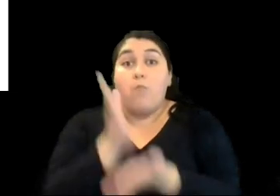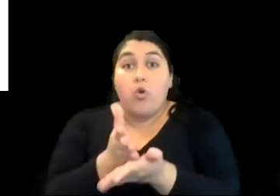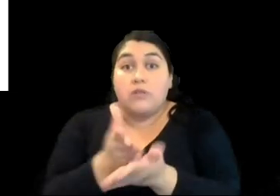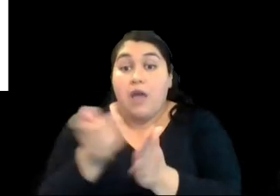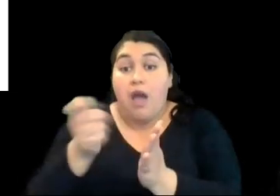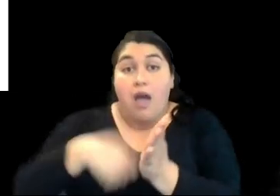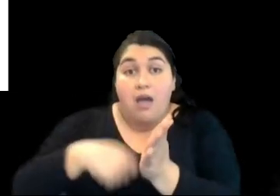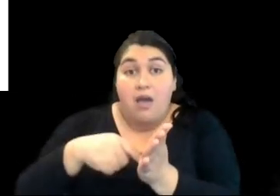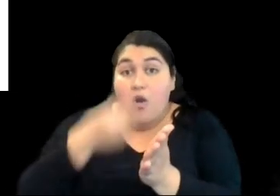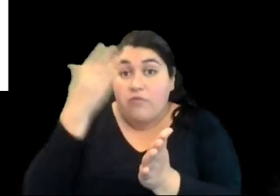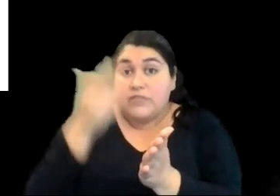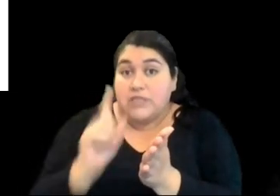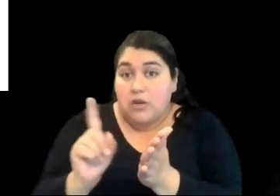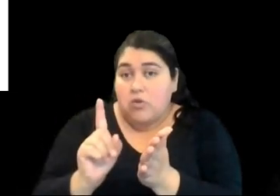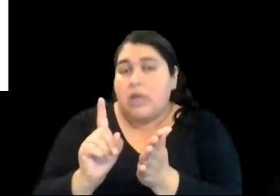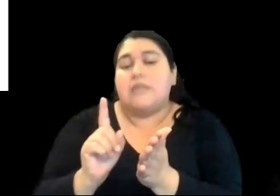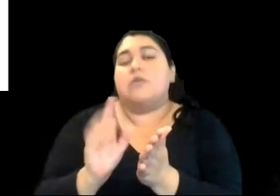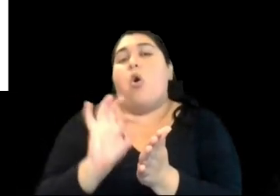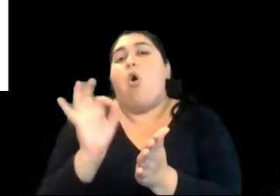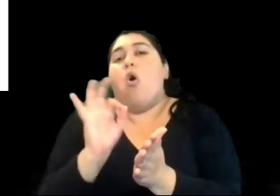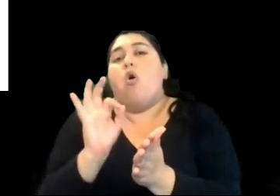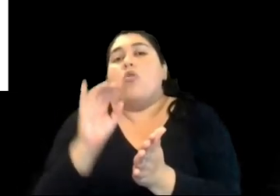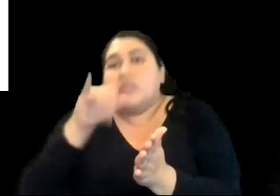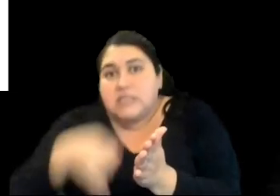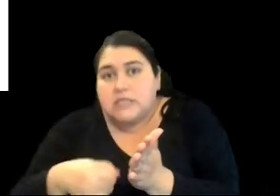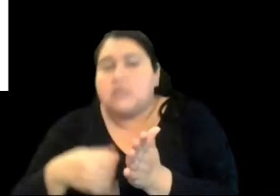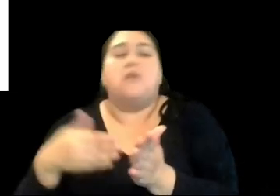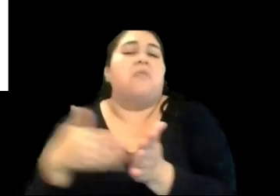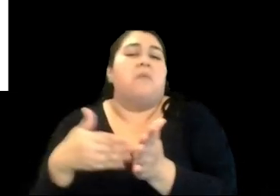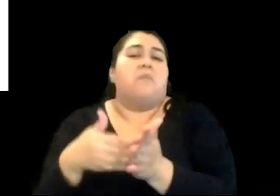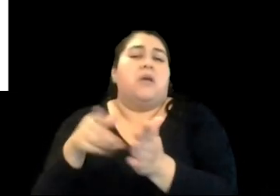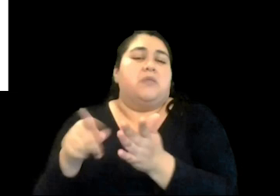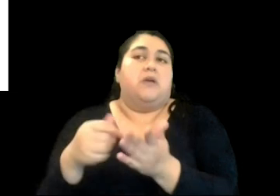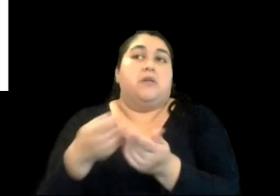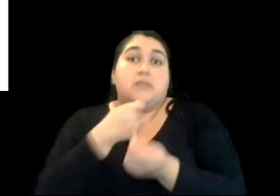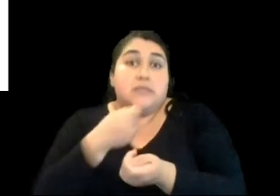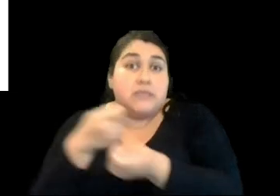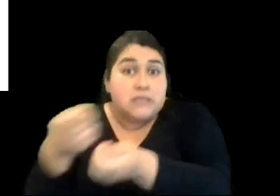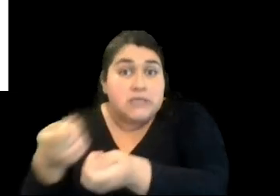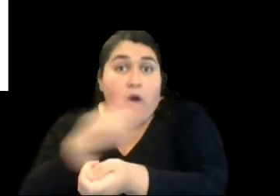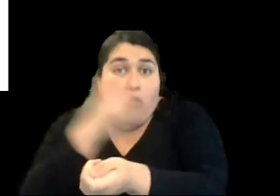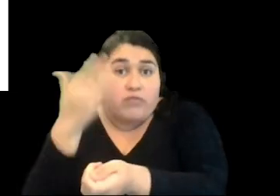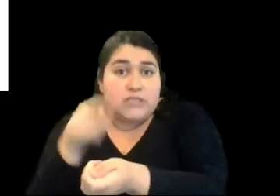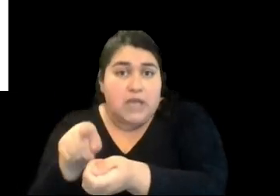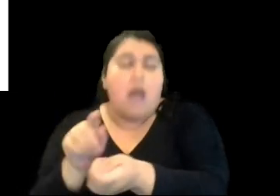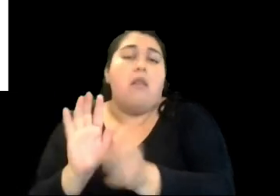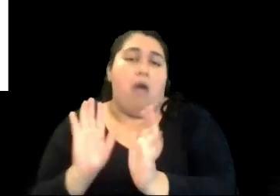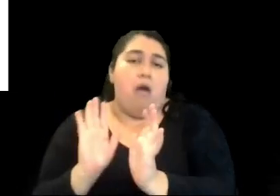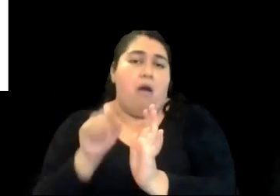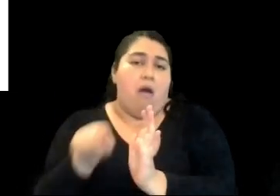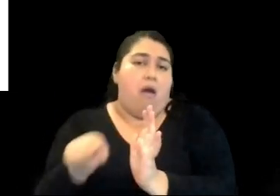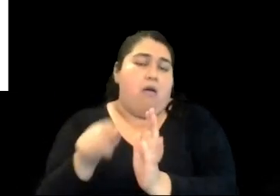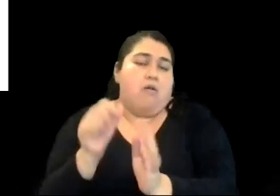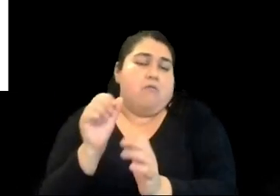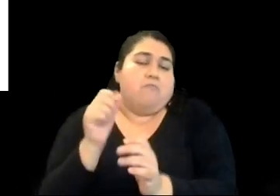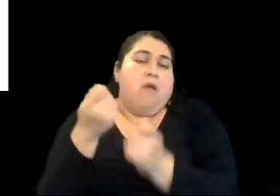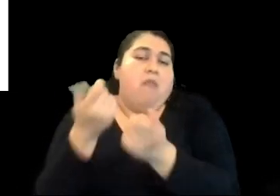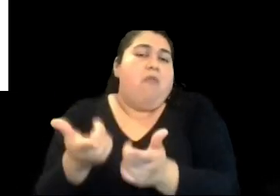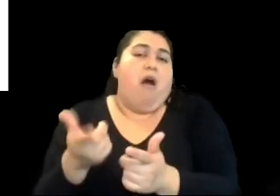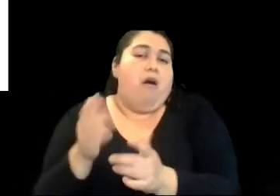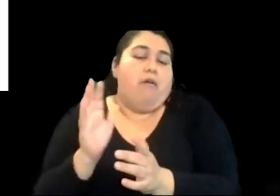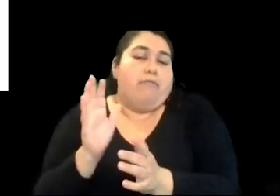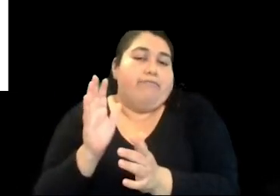condonados de pleno derecho. Entonces, en los casos de las sanciones formales, podemos resumir diciendo que una multa va a quedar condonada si no está